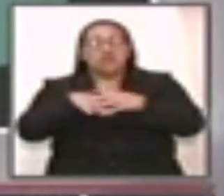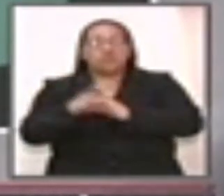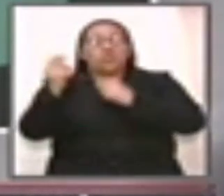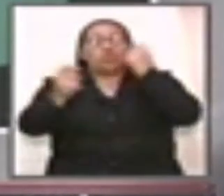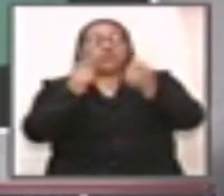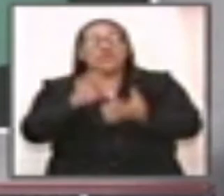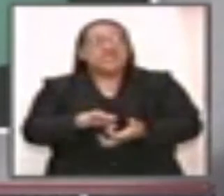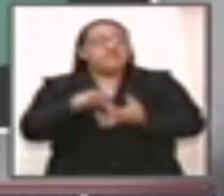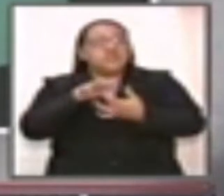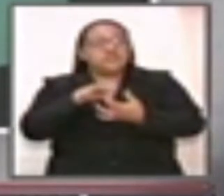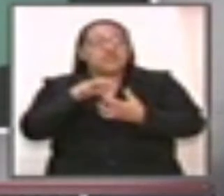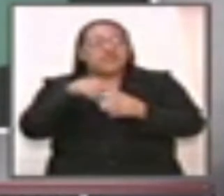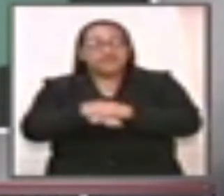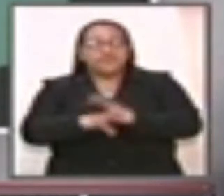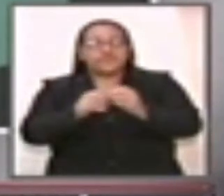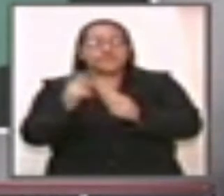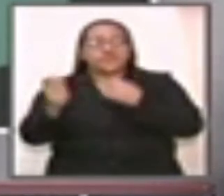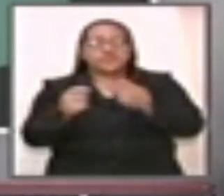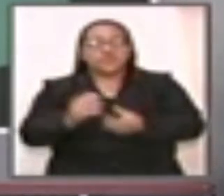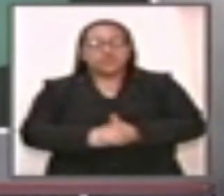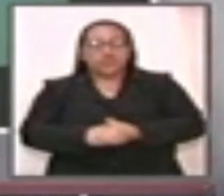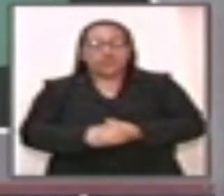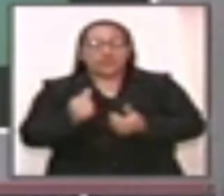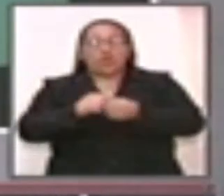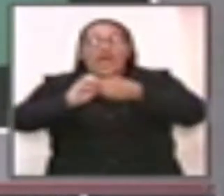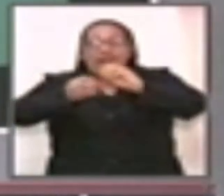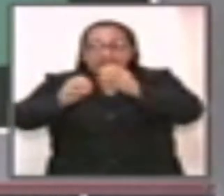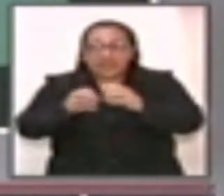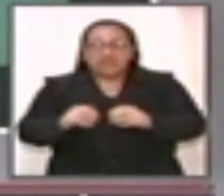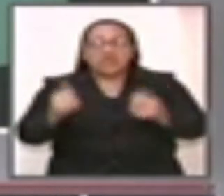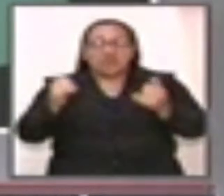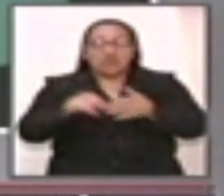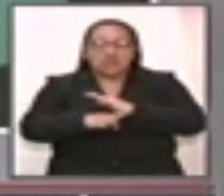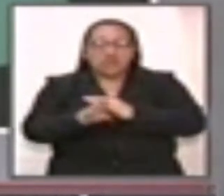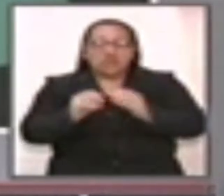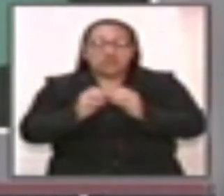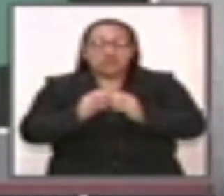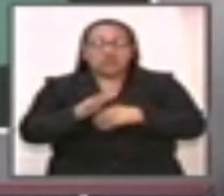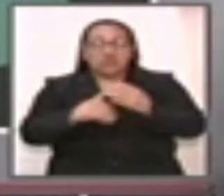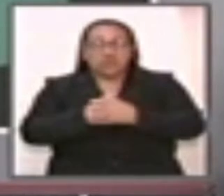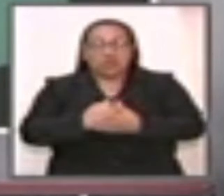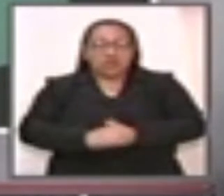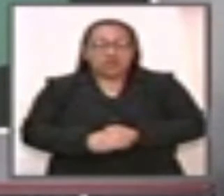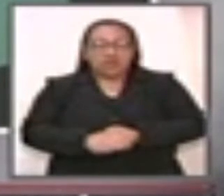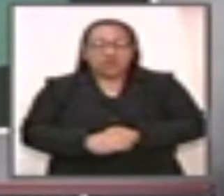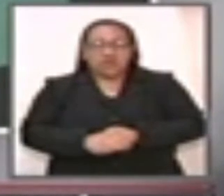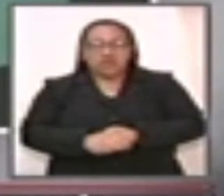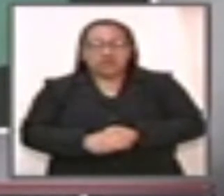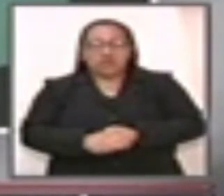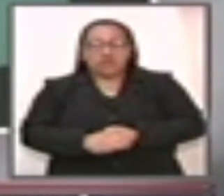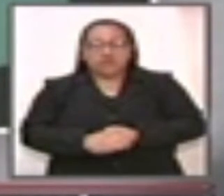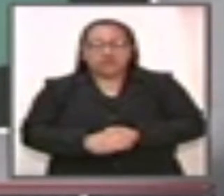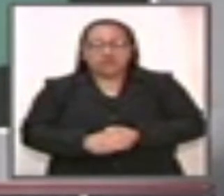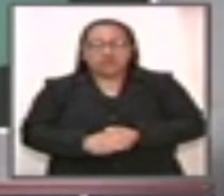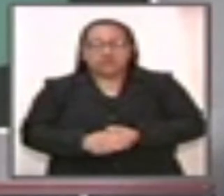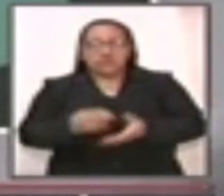turismo, principalmente dentro del turismo el sector artesanía. Y ahora sí entramos a la cuarta parte